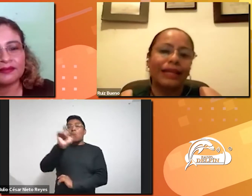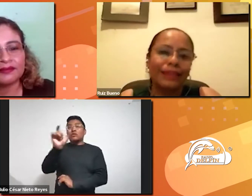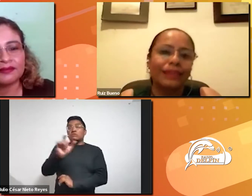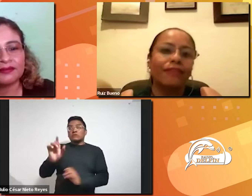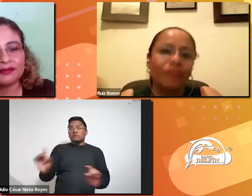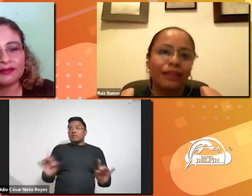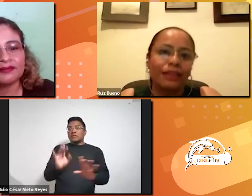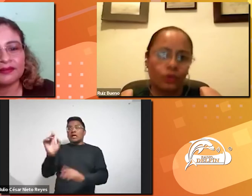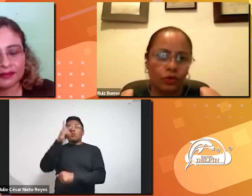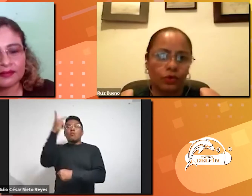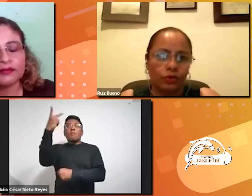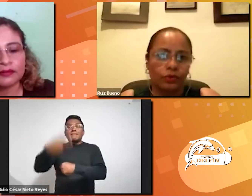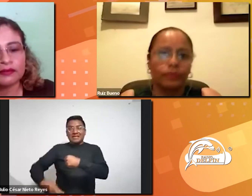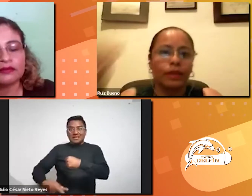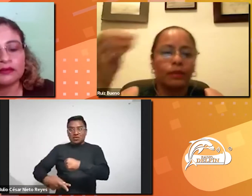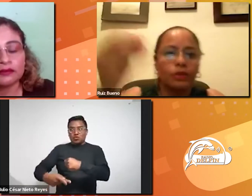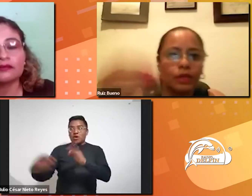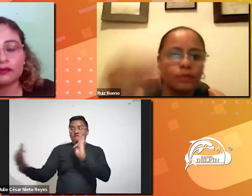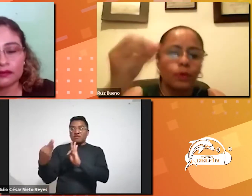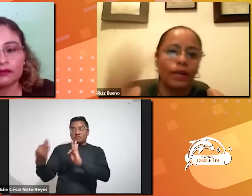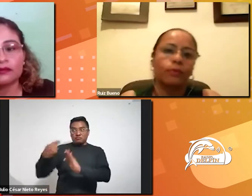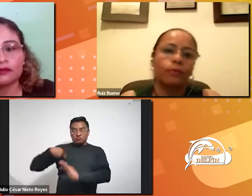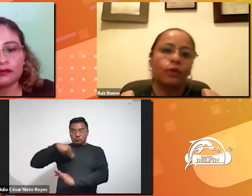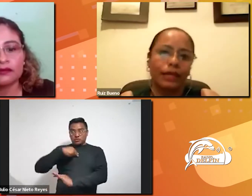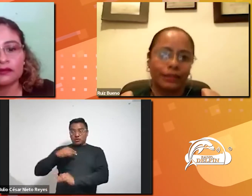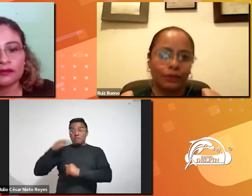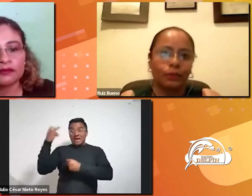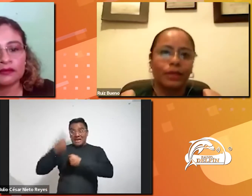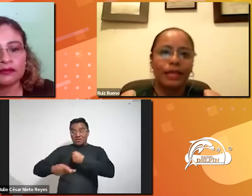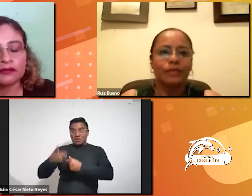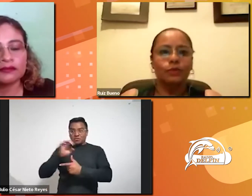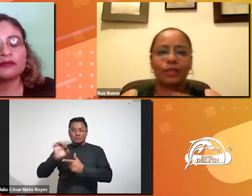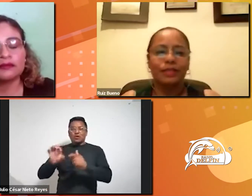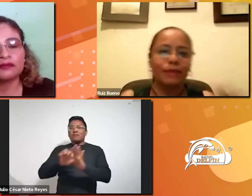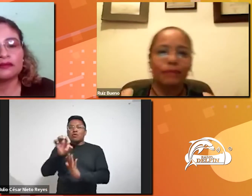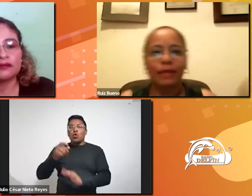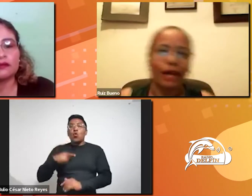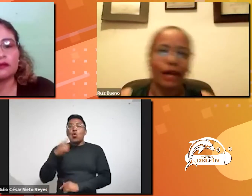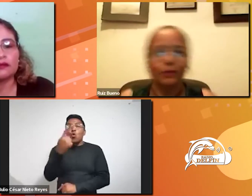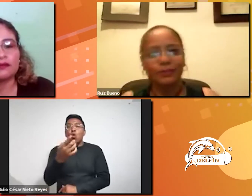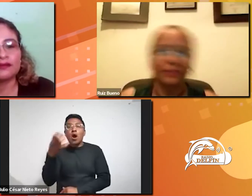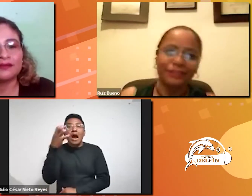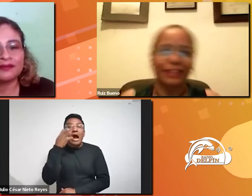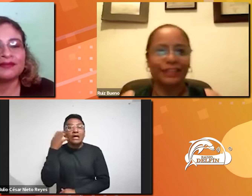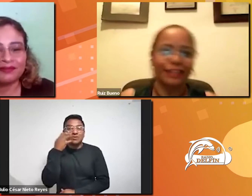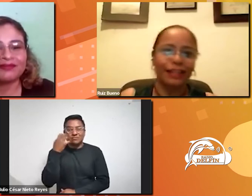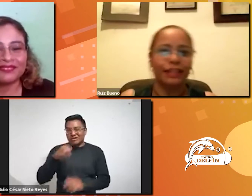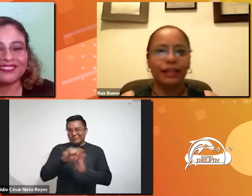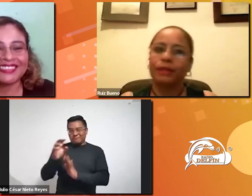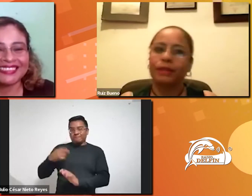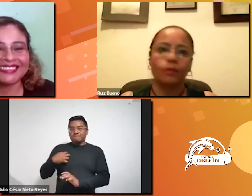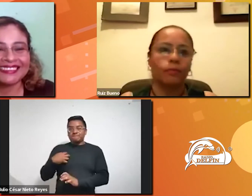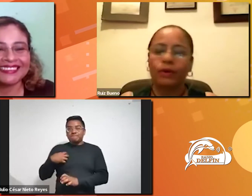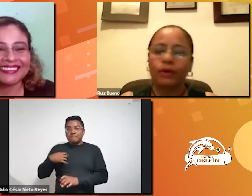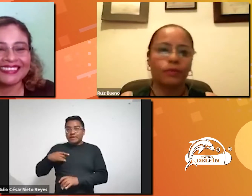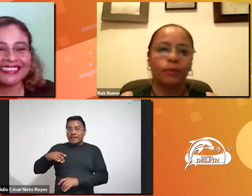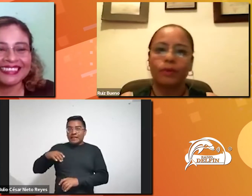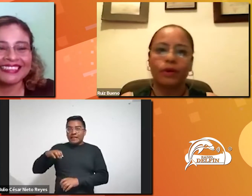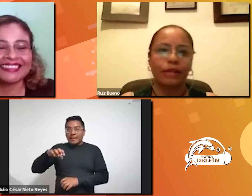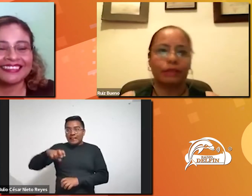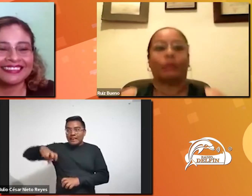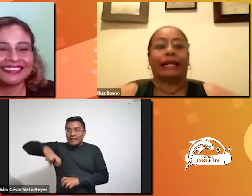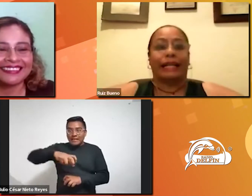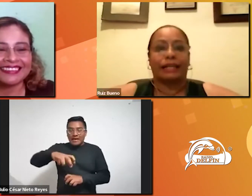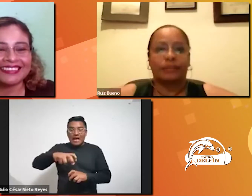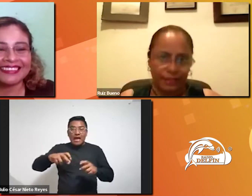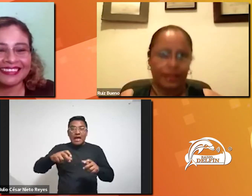un peligro latente frente de nosotros. Yo les pongo el ejemplo de un gatito. Si ustedes ven, viene un gato, ¿no? Una teta, y de repente ve un perro, ¿qué es lo primero